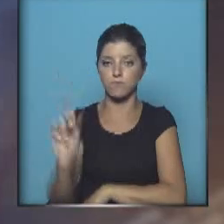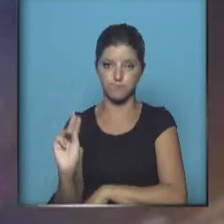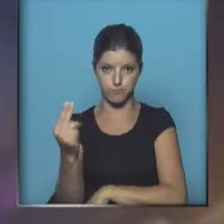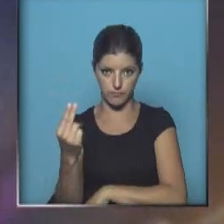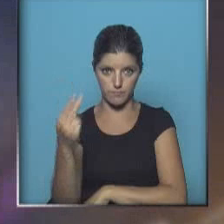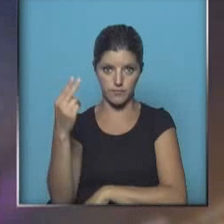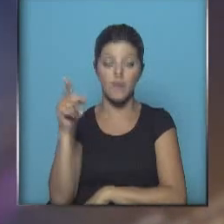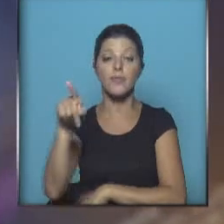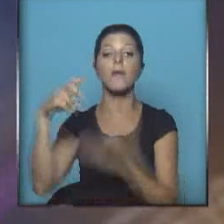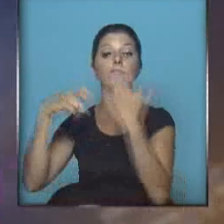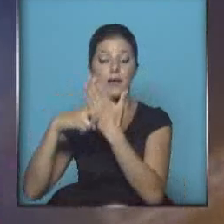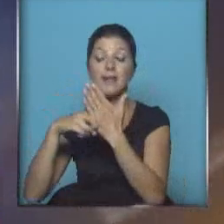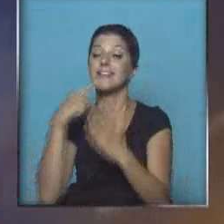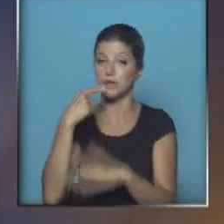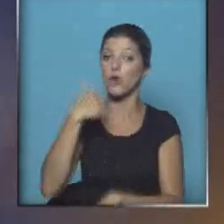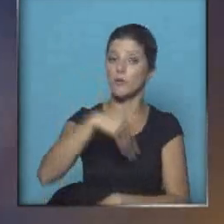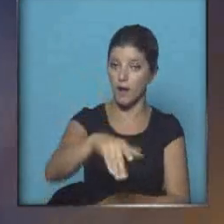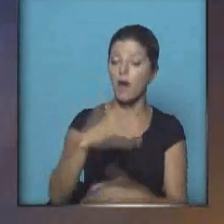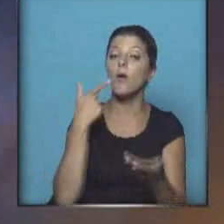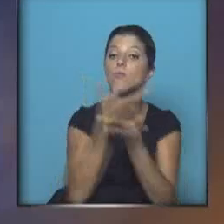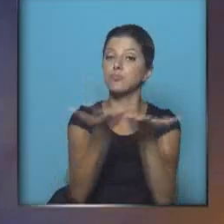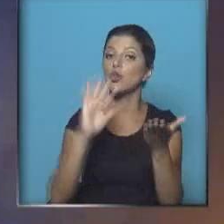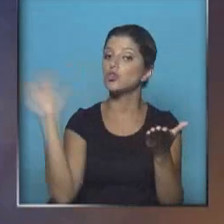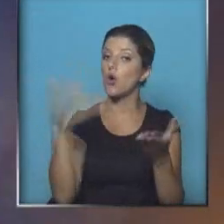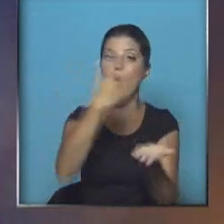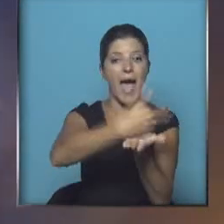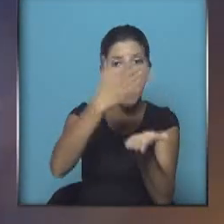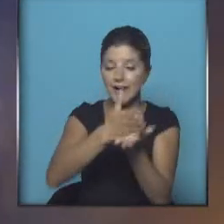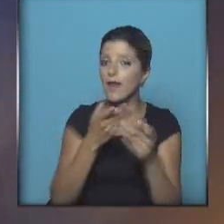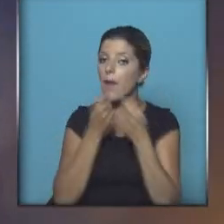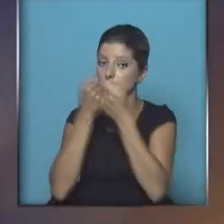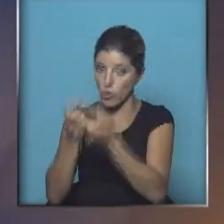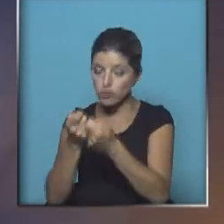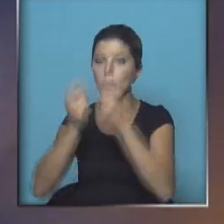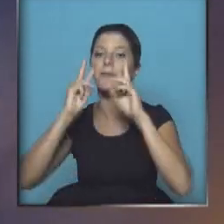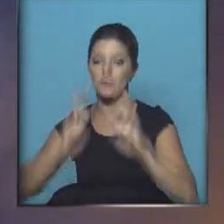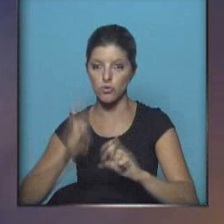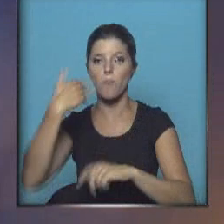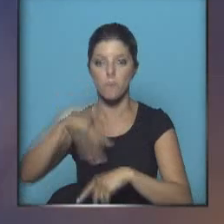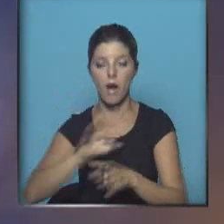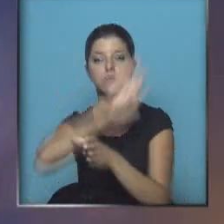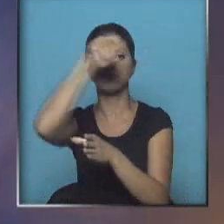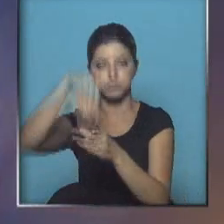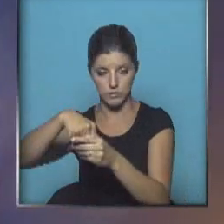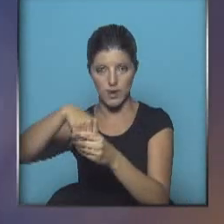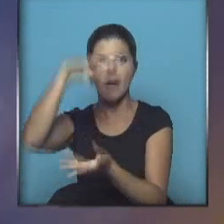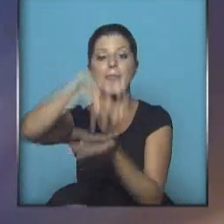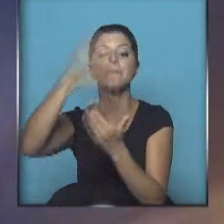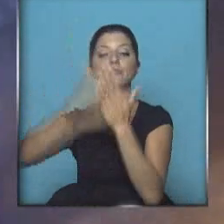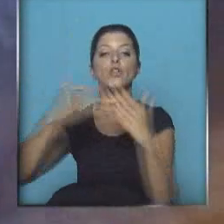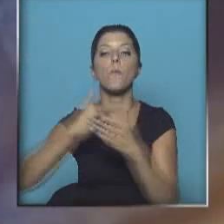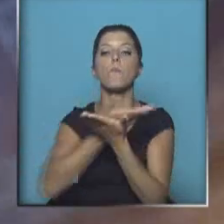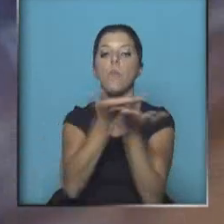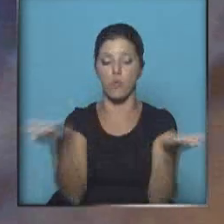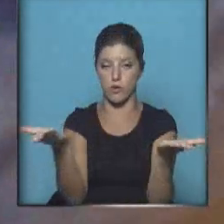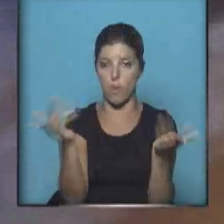Nisman y dijo poner a disposición todas las áreas de apoyo a las investigaciones del Ministerio Público para